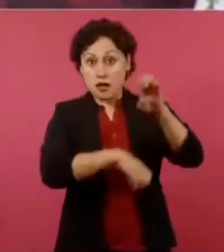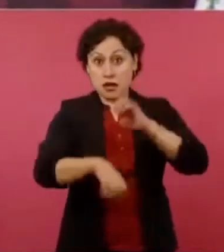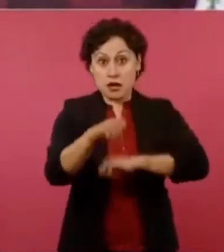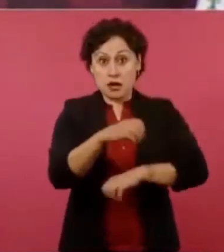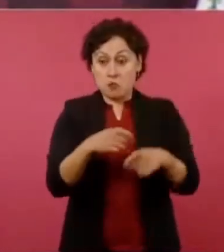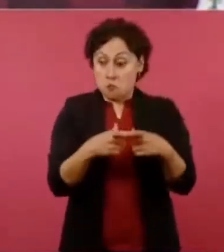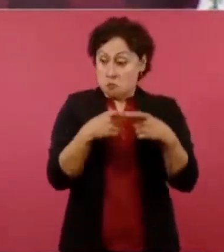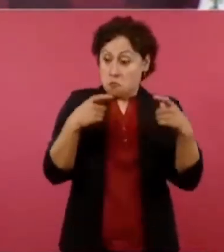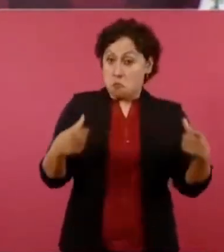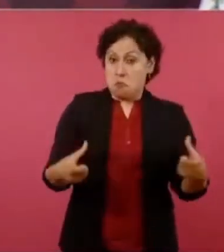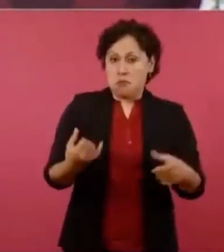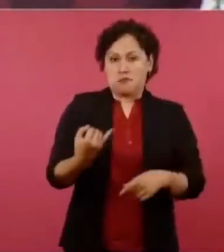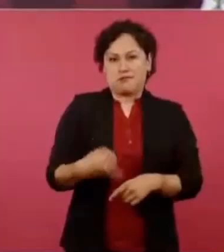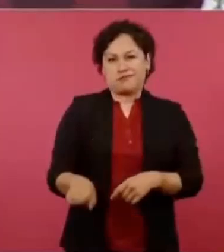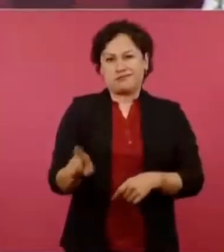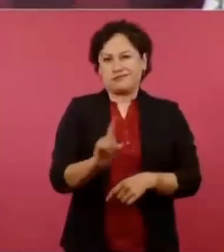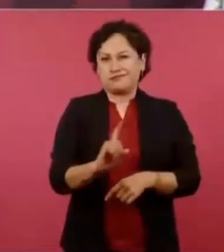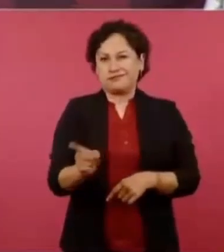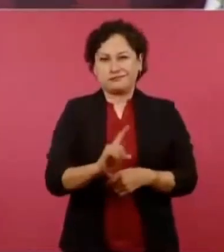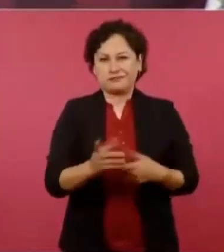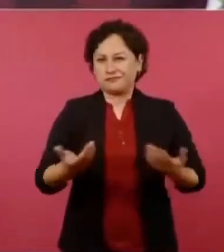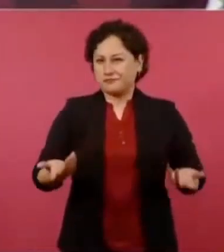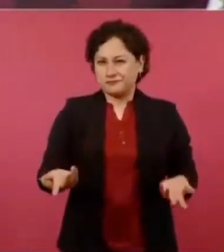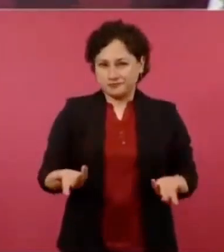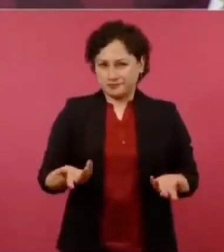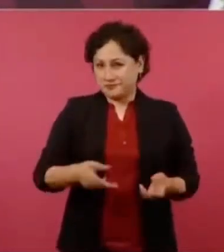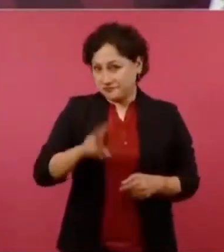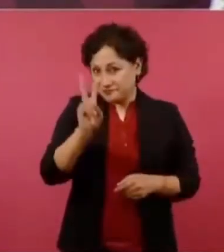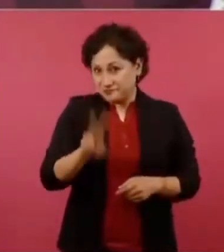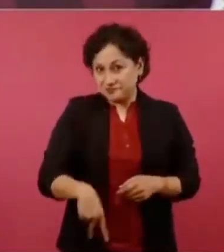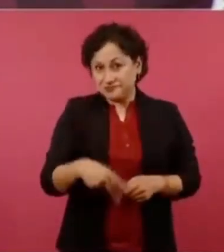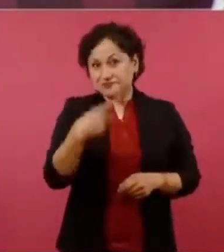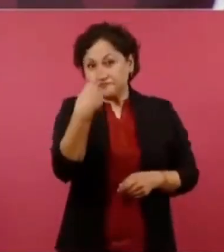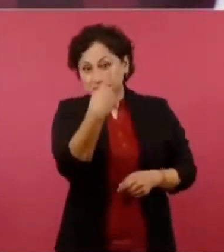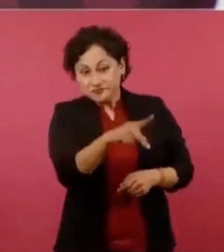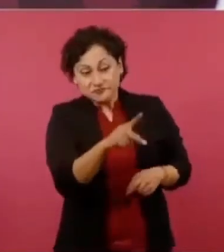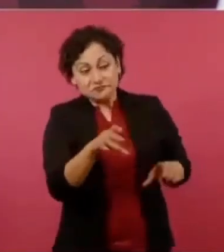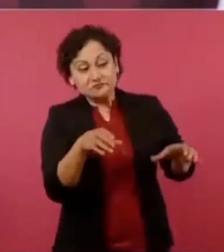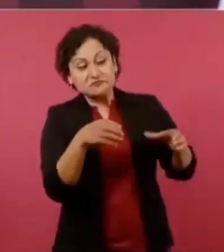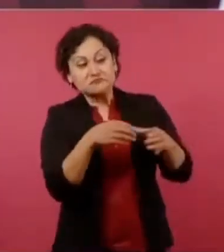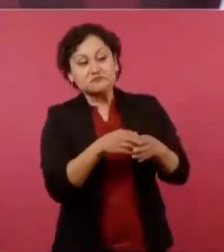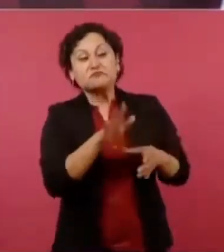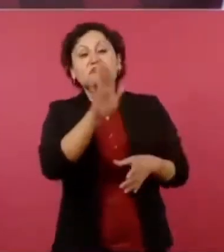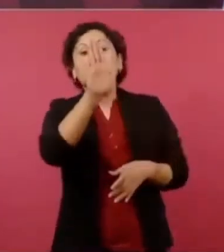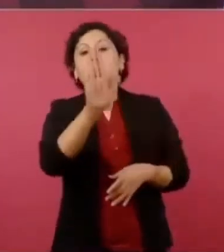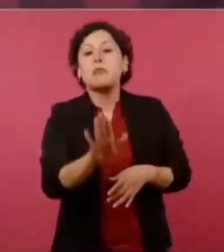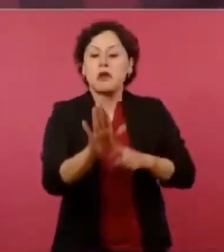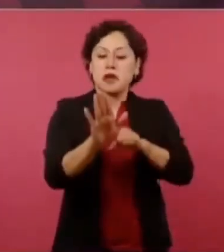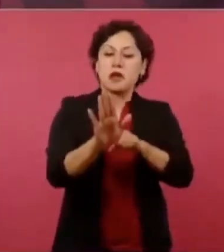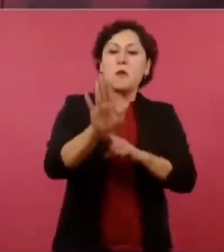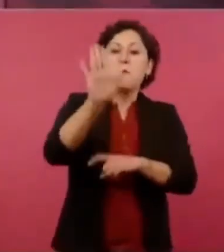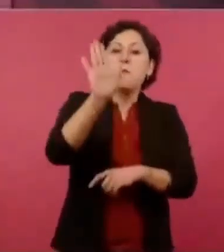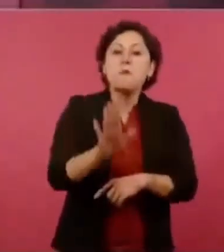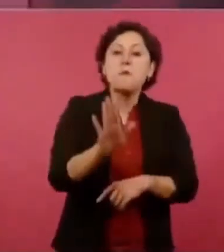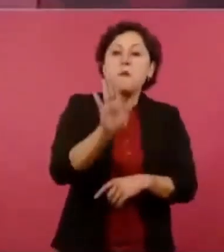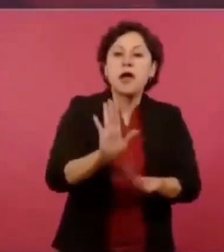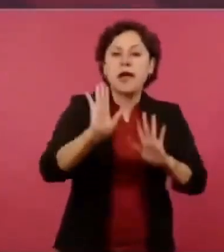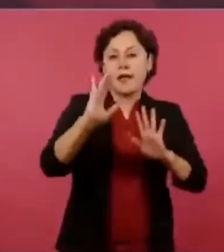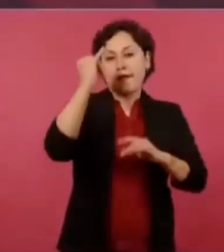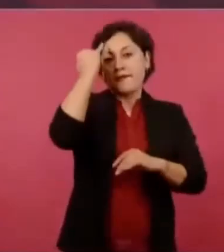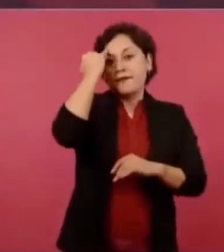Ya todo tiene que ver con la especulación financiera, con el manejo de los bonos.